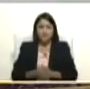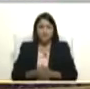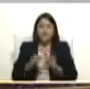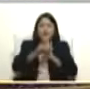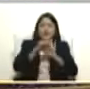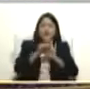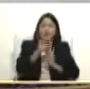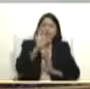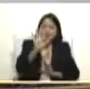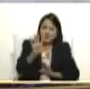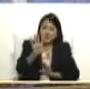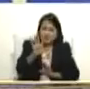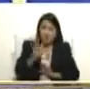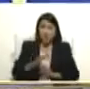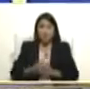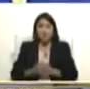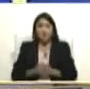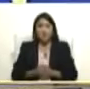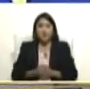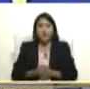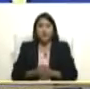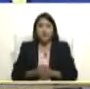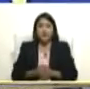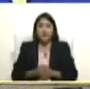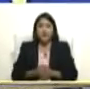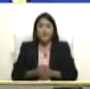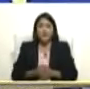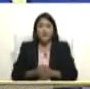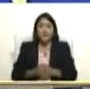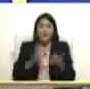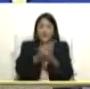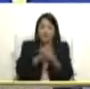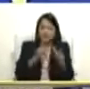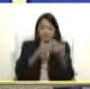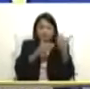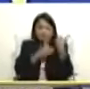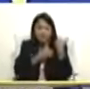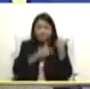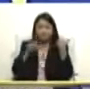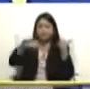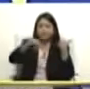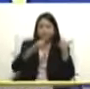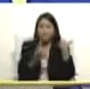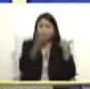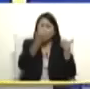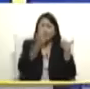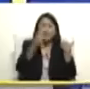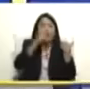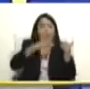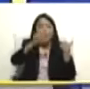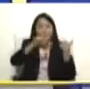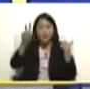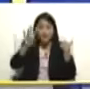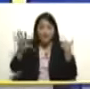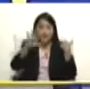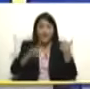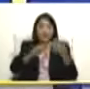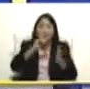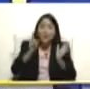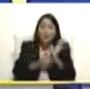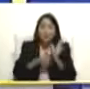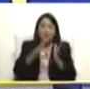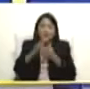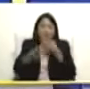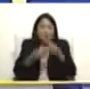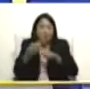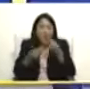Artículo 5. La soberanía reside intransferiblemente en el pueblo, quien la ejerce directamente en la forma